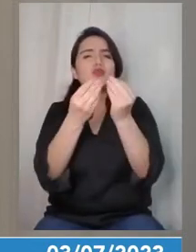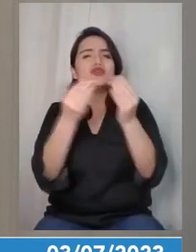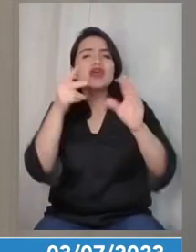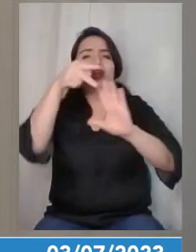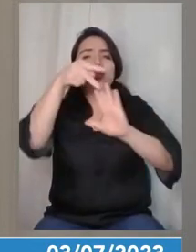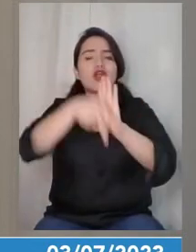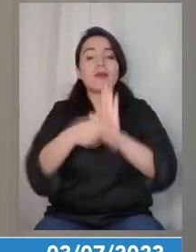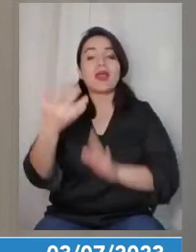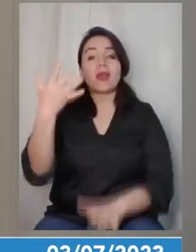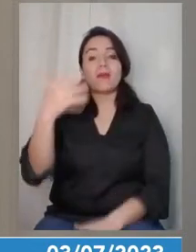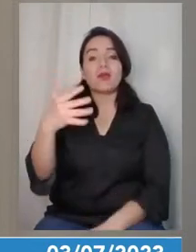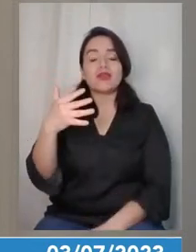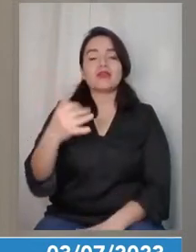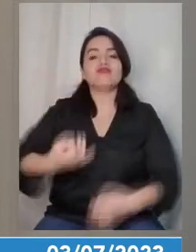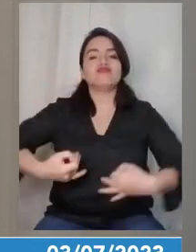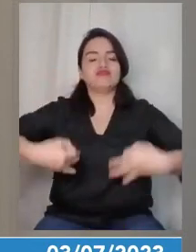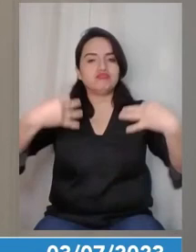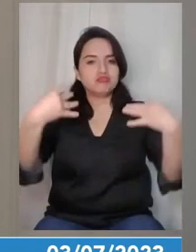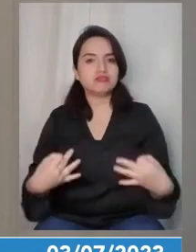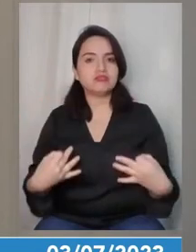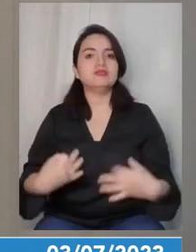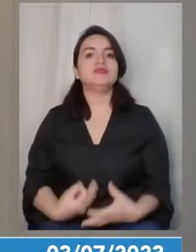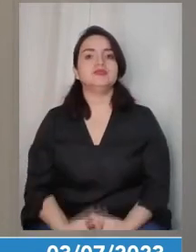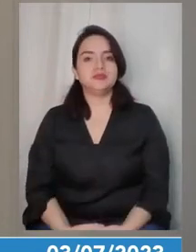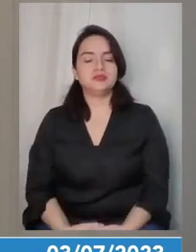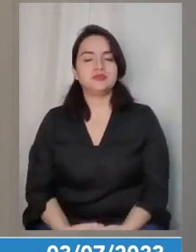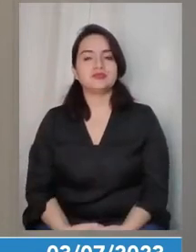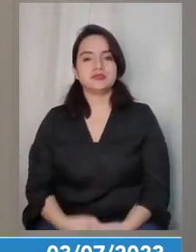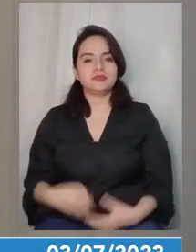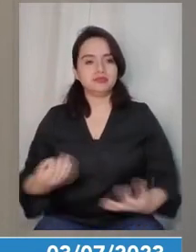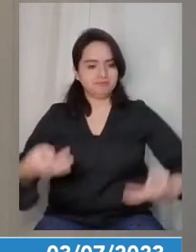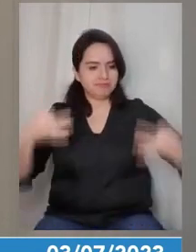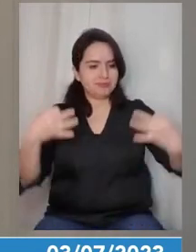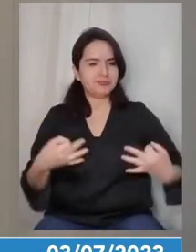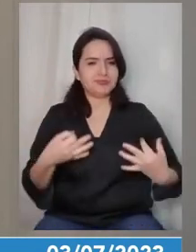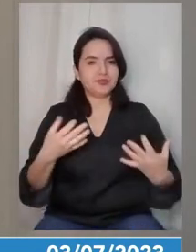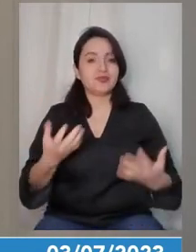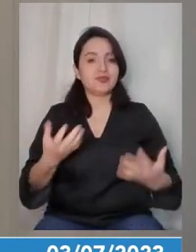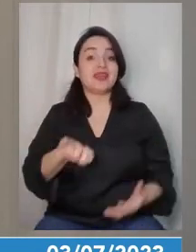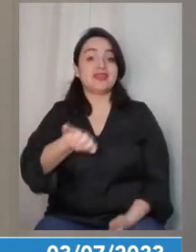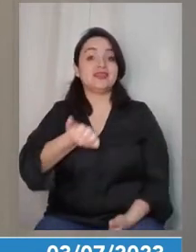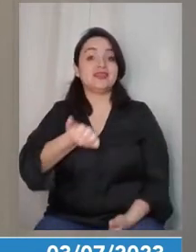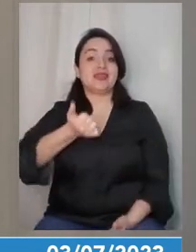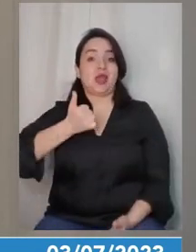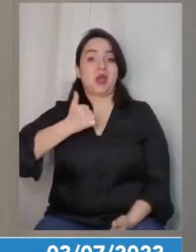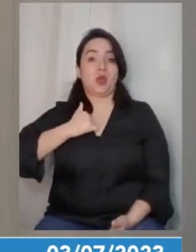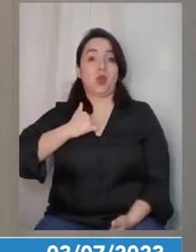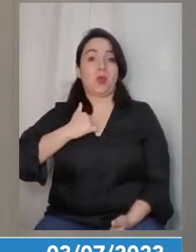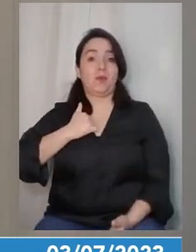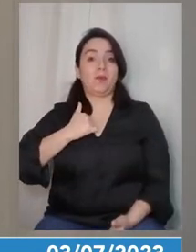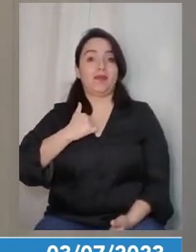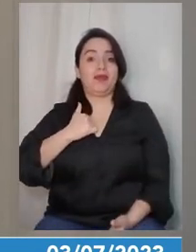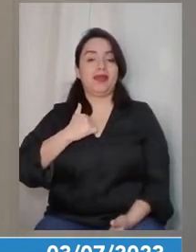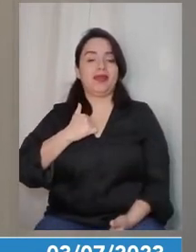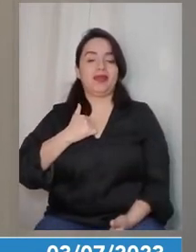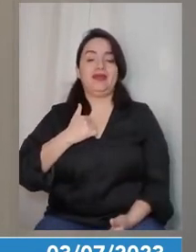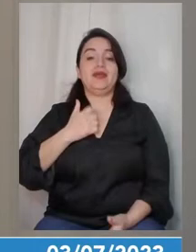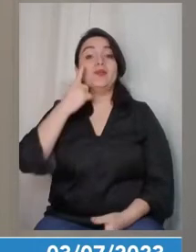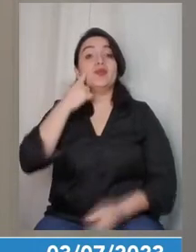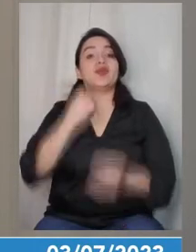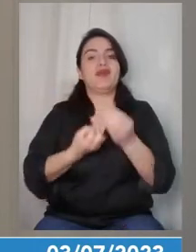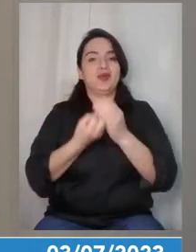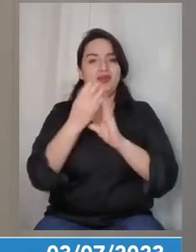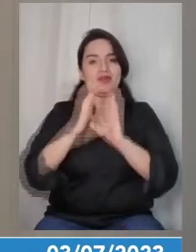sustantivo. Y que sea sustantivo, yo creo que se cumple en gran medida en el anteproyecto y que podría este Consejo